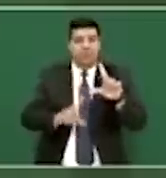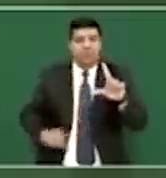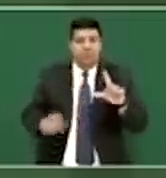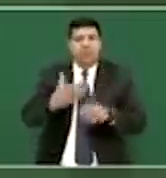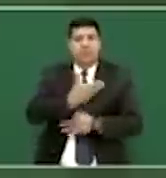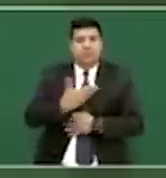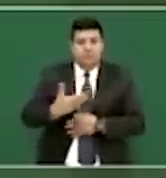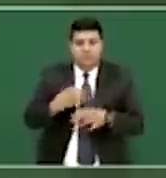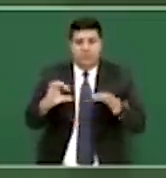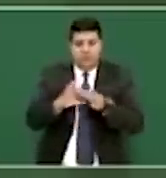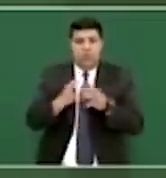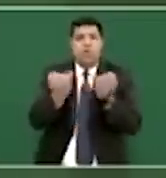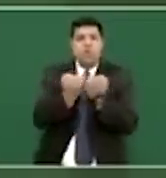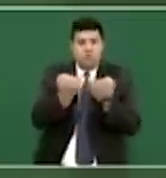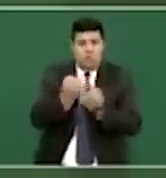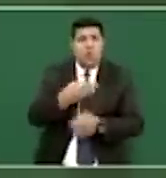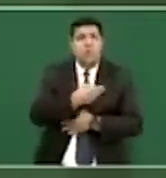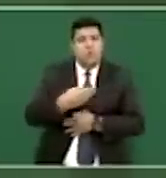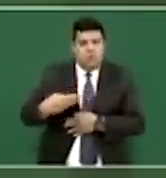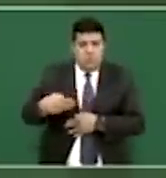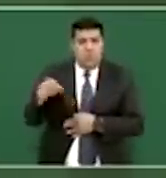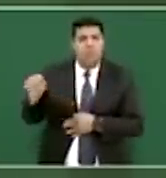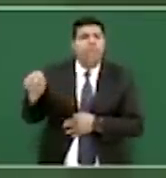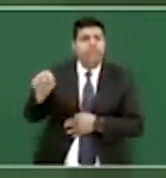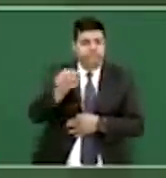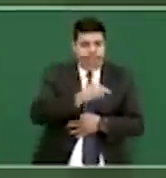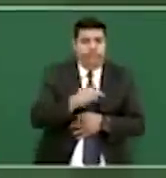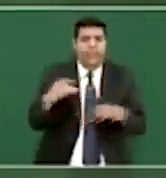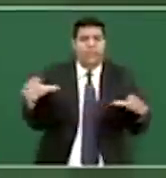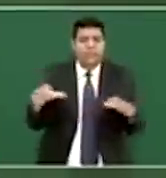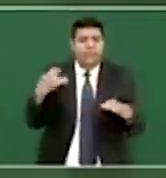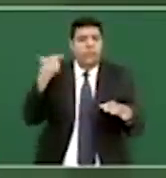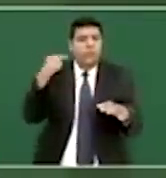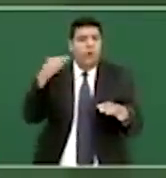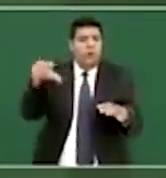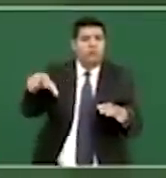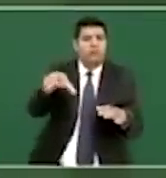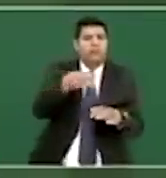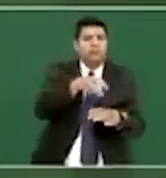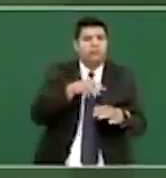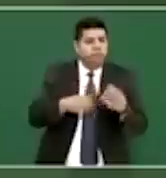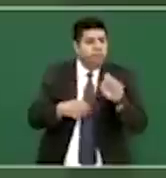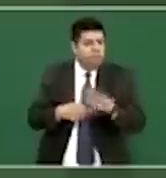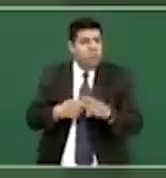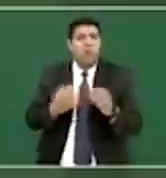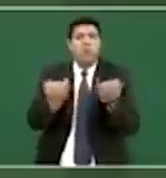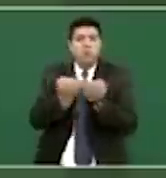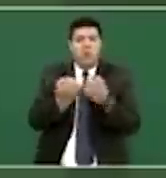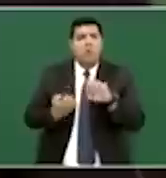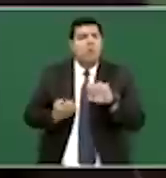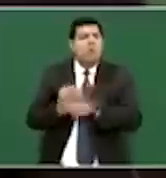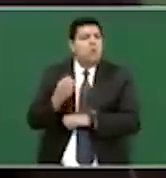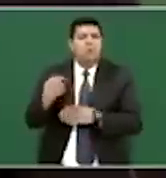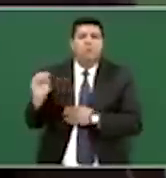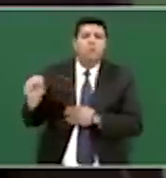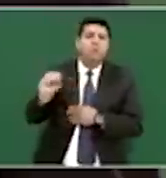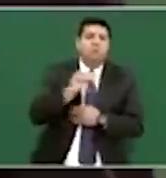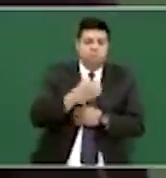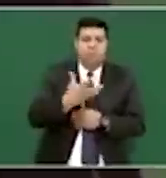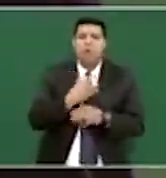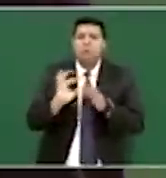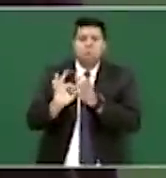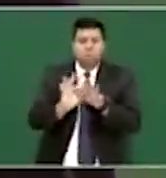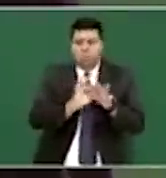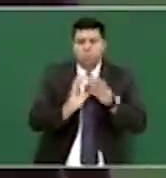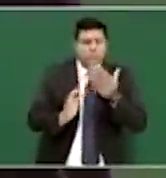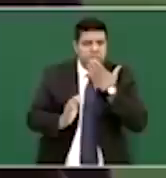municipales de la zona metropolitana y de todo el estado. Lo segundo, que